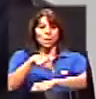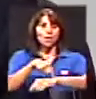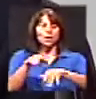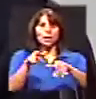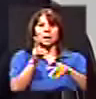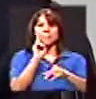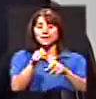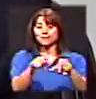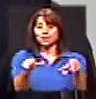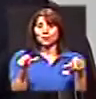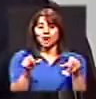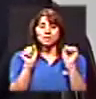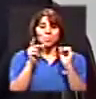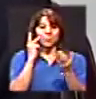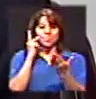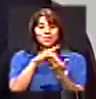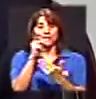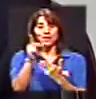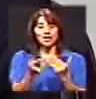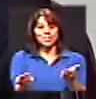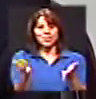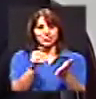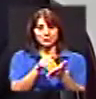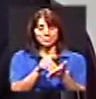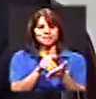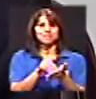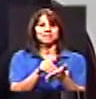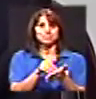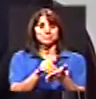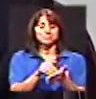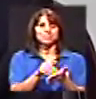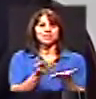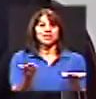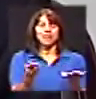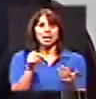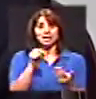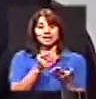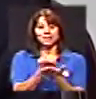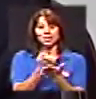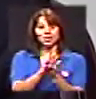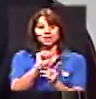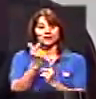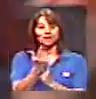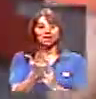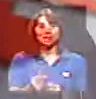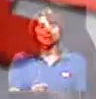y circunstancias, nos acompañen para el siguiente programa de Conexión.